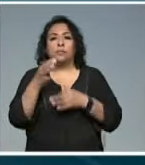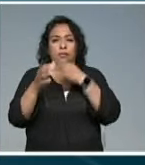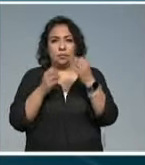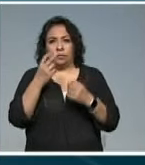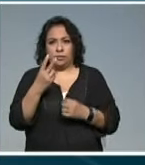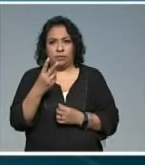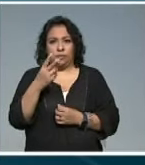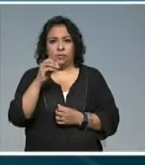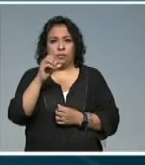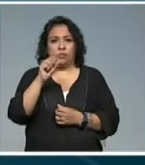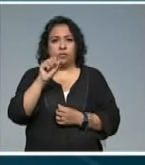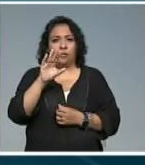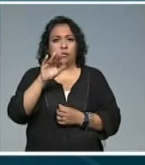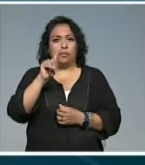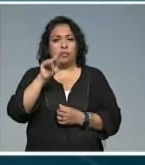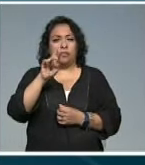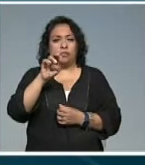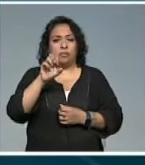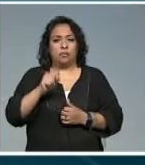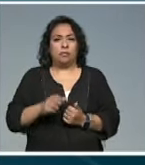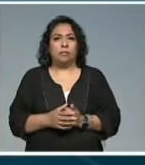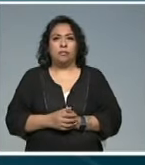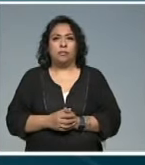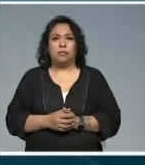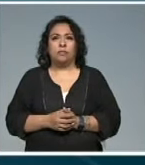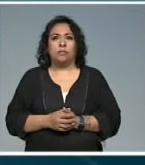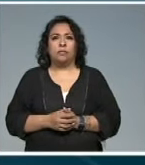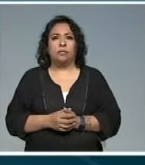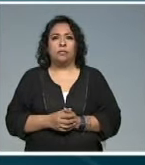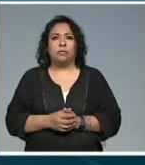Noticias 22, Óscar Cortés.